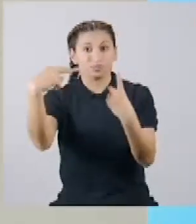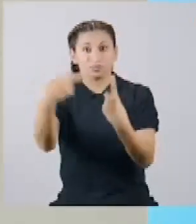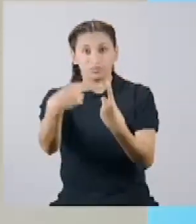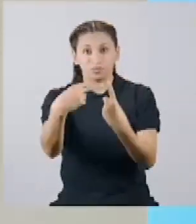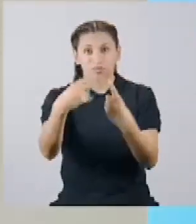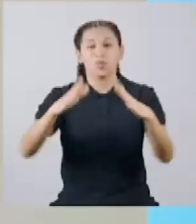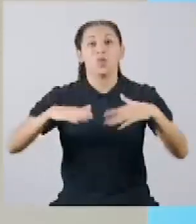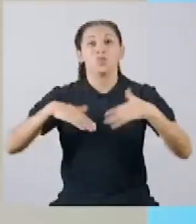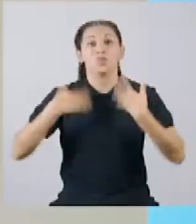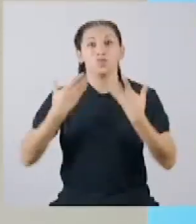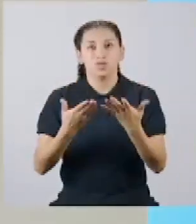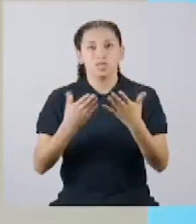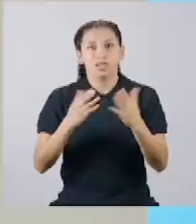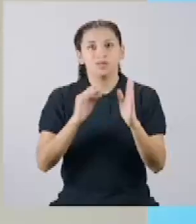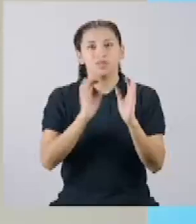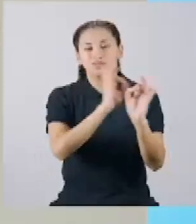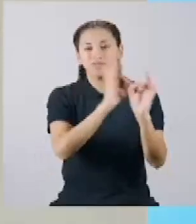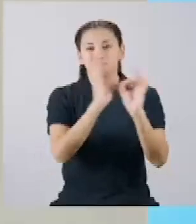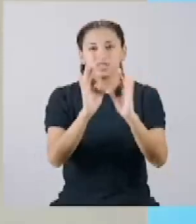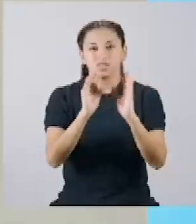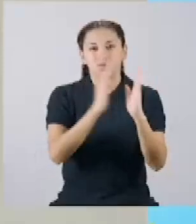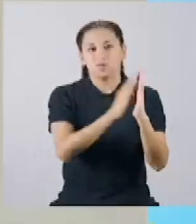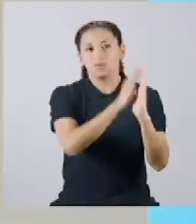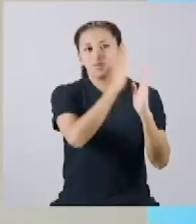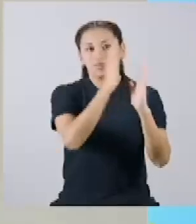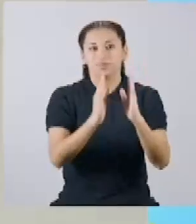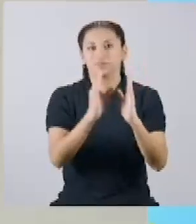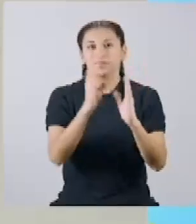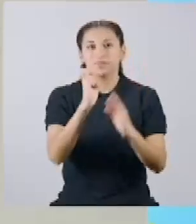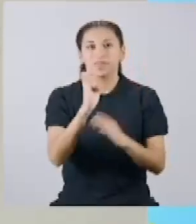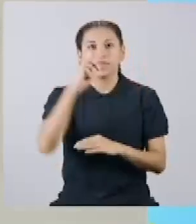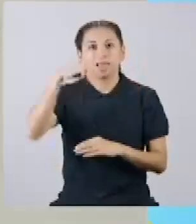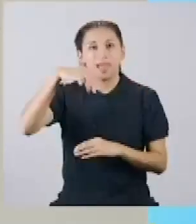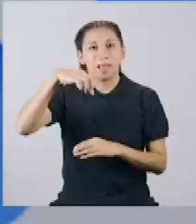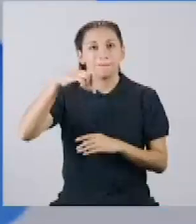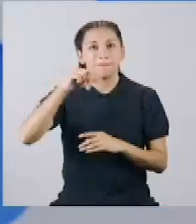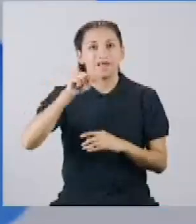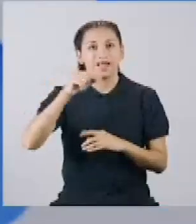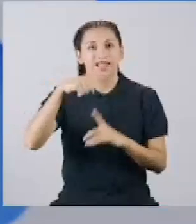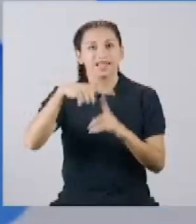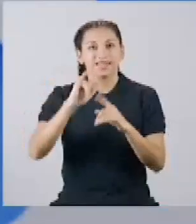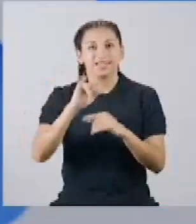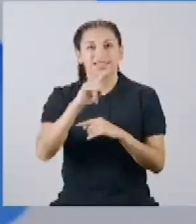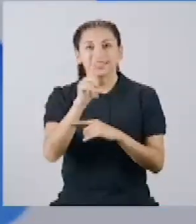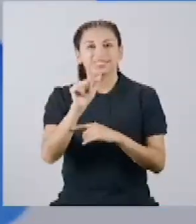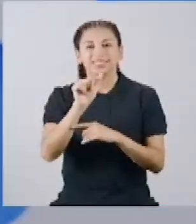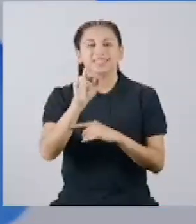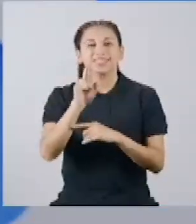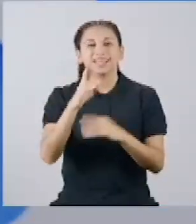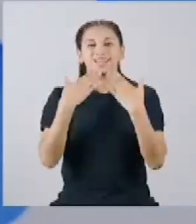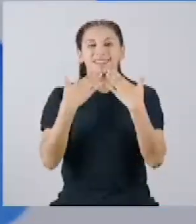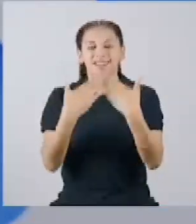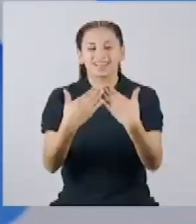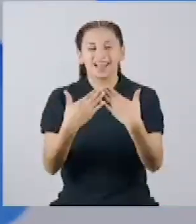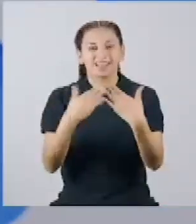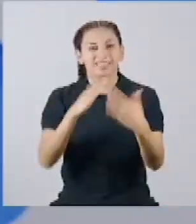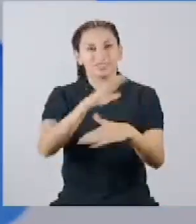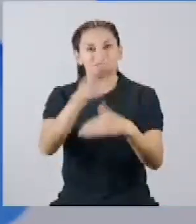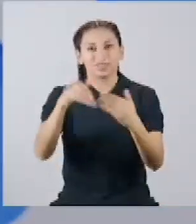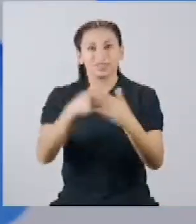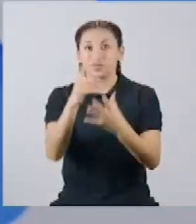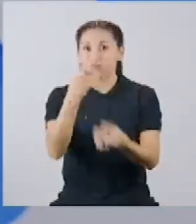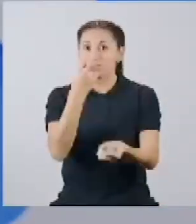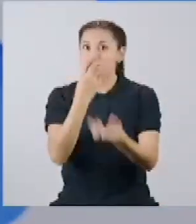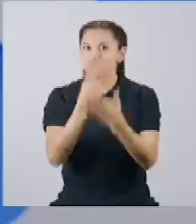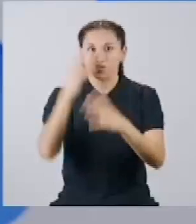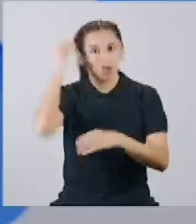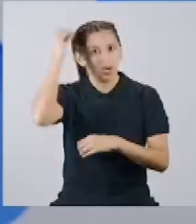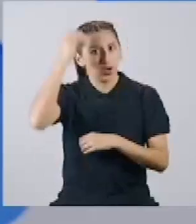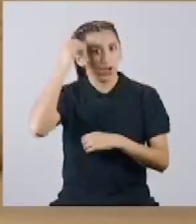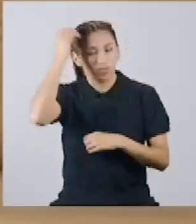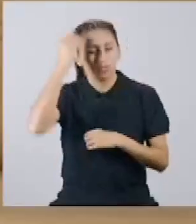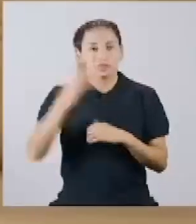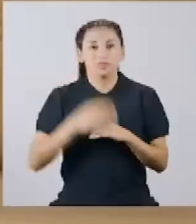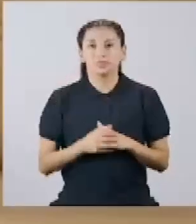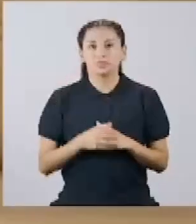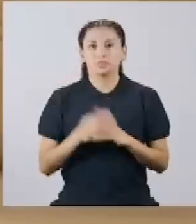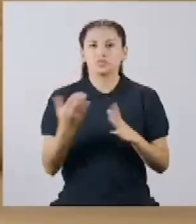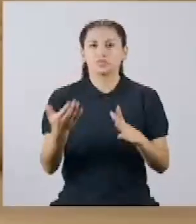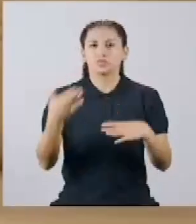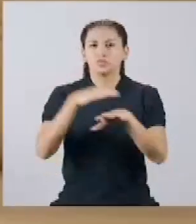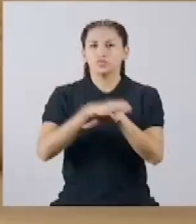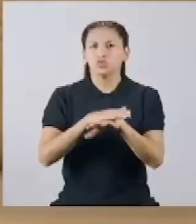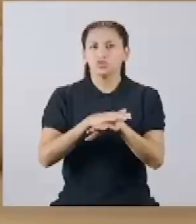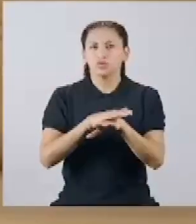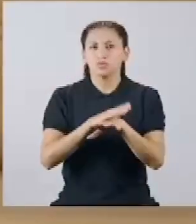percepciones que hemos obtenido durante la fase empatizar. Muchas gracias por todo. ¡Qué buenas intervenciones!